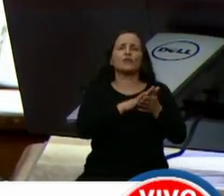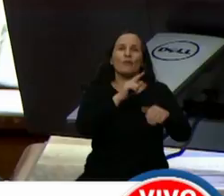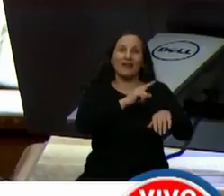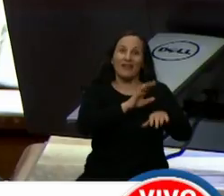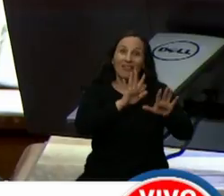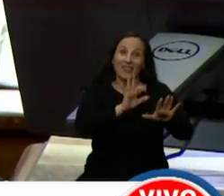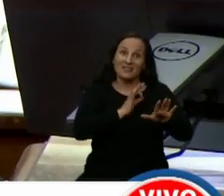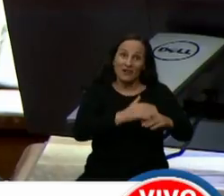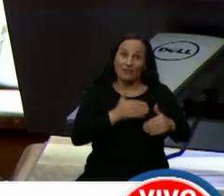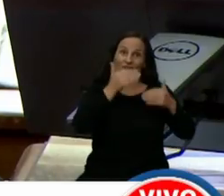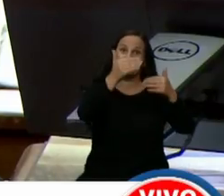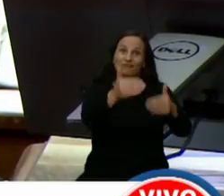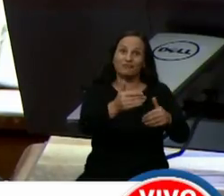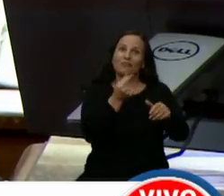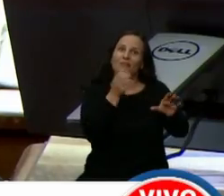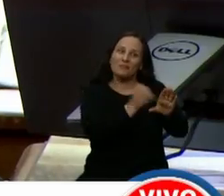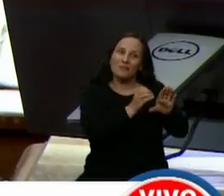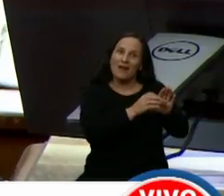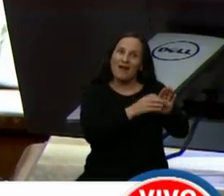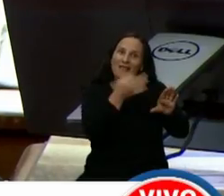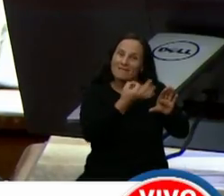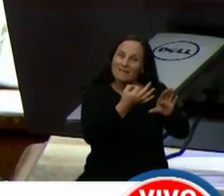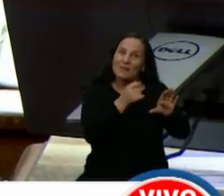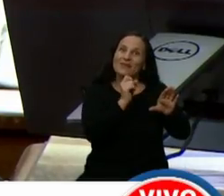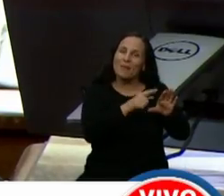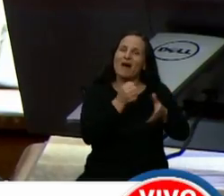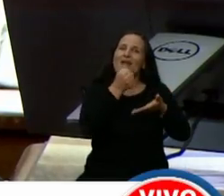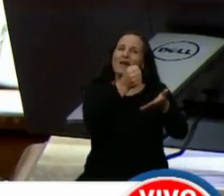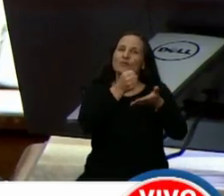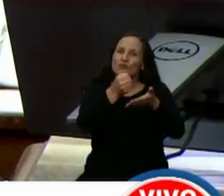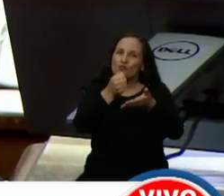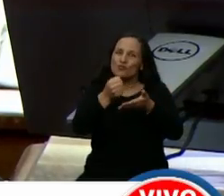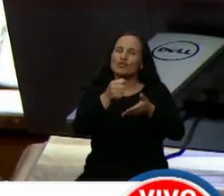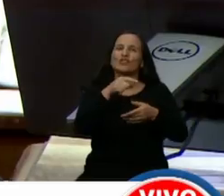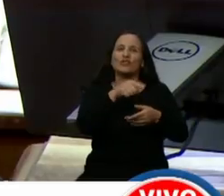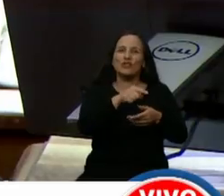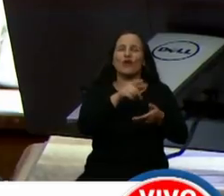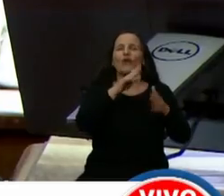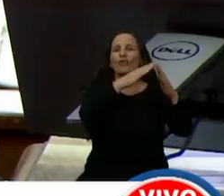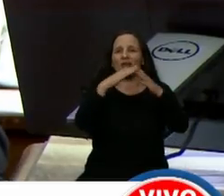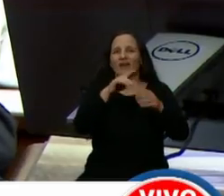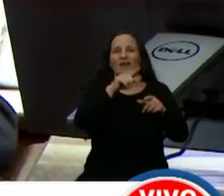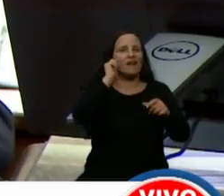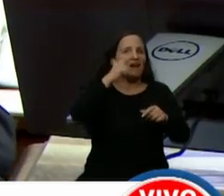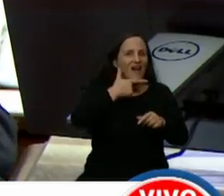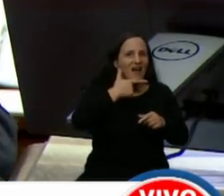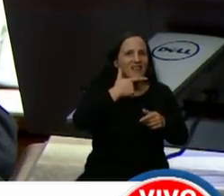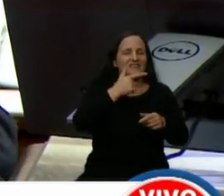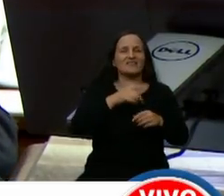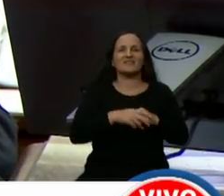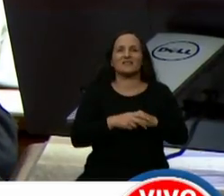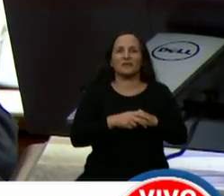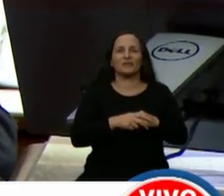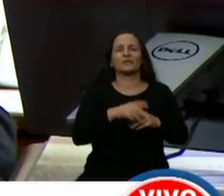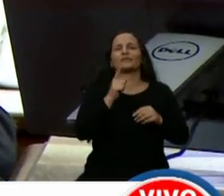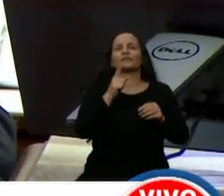por diez años el fondo fiduciario para subsidios de consumos residenciales de gas previsto en